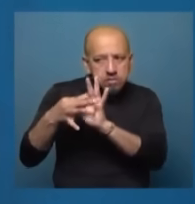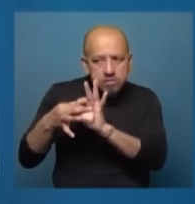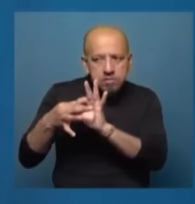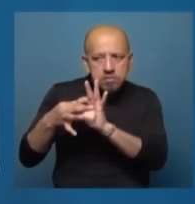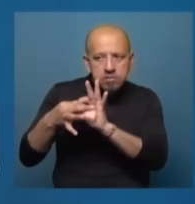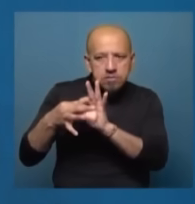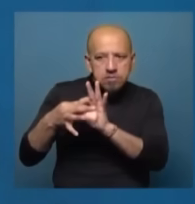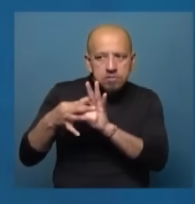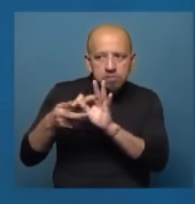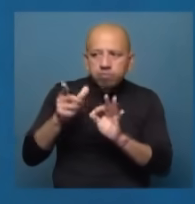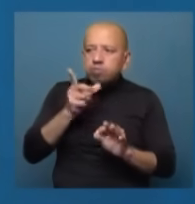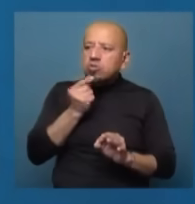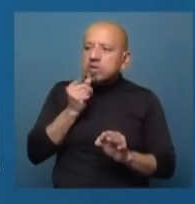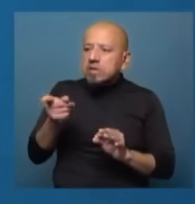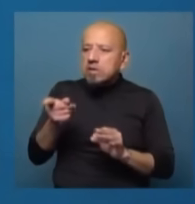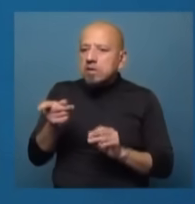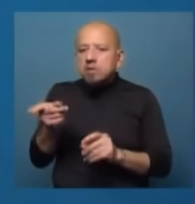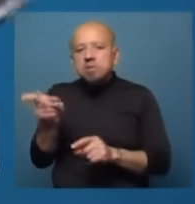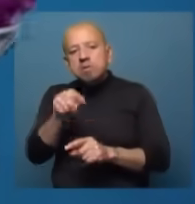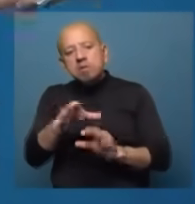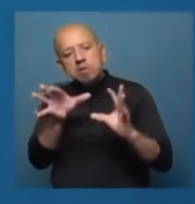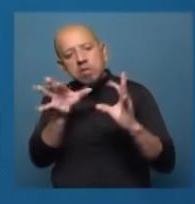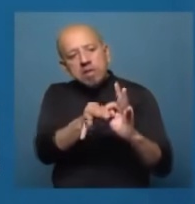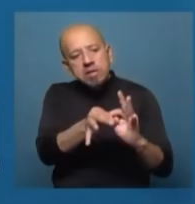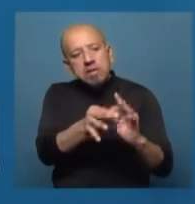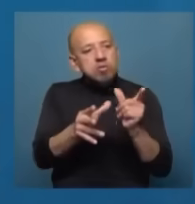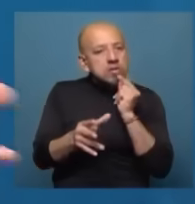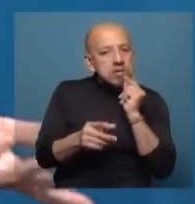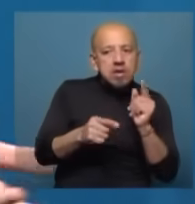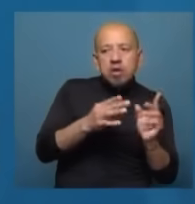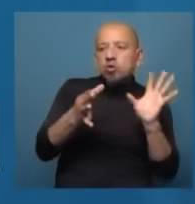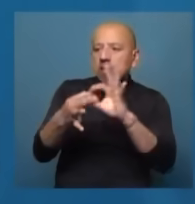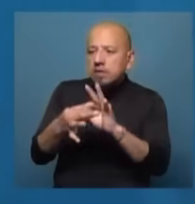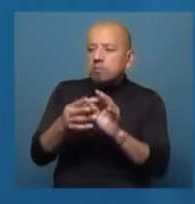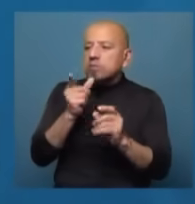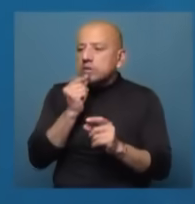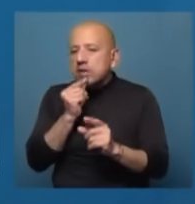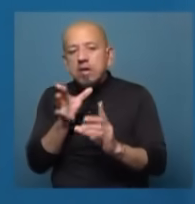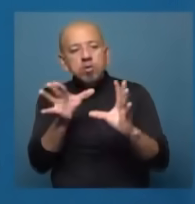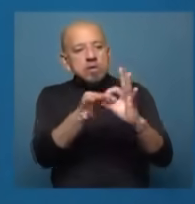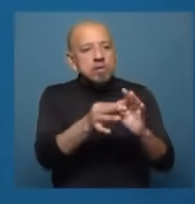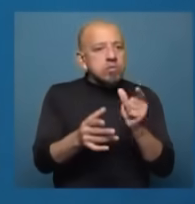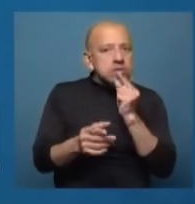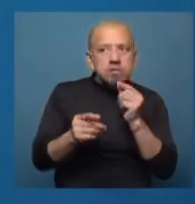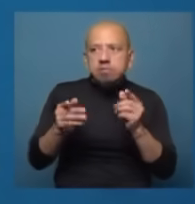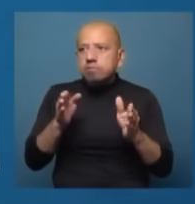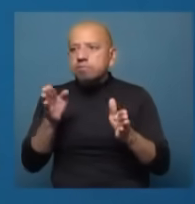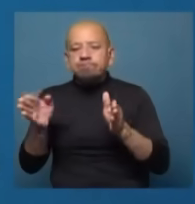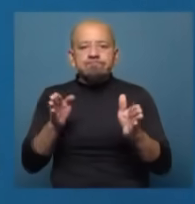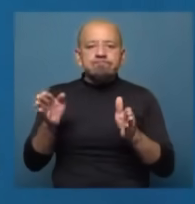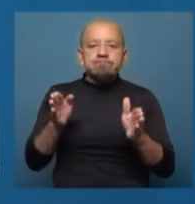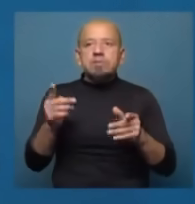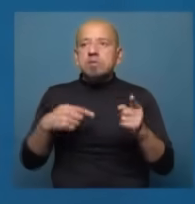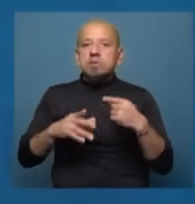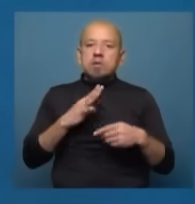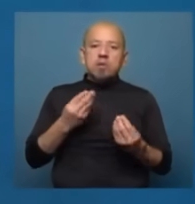un policía y a otra policía y no sabes dónde terminas entonces tenés que ver hasta dónde va por eso yo creo que está está bueno Siempre la mitad del